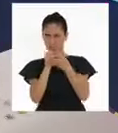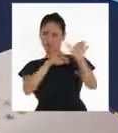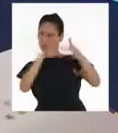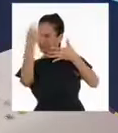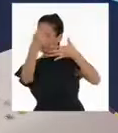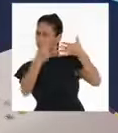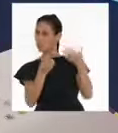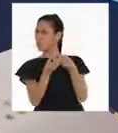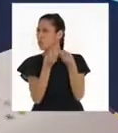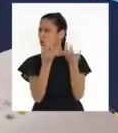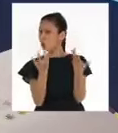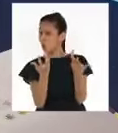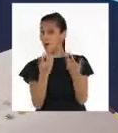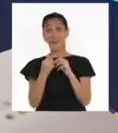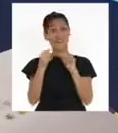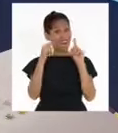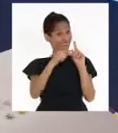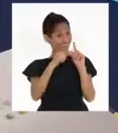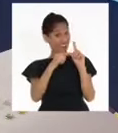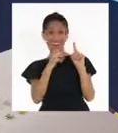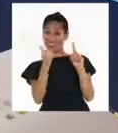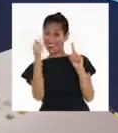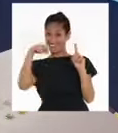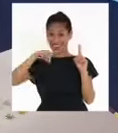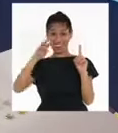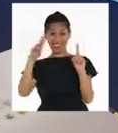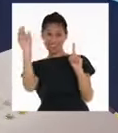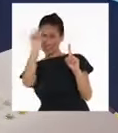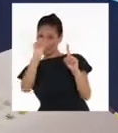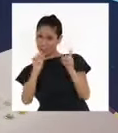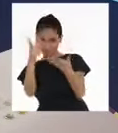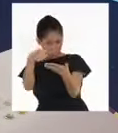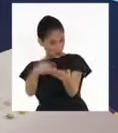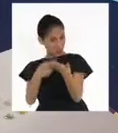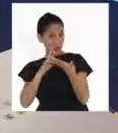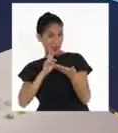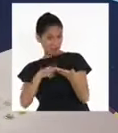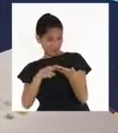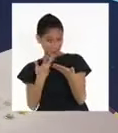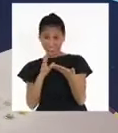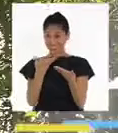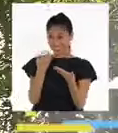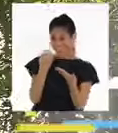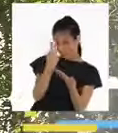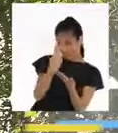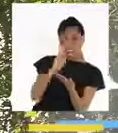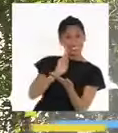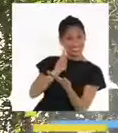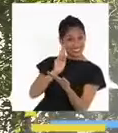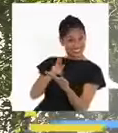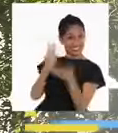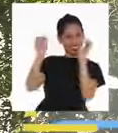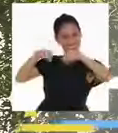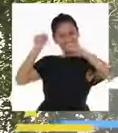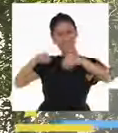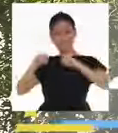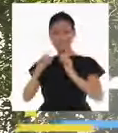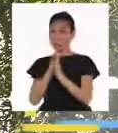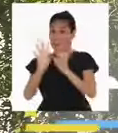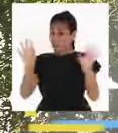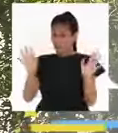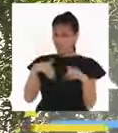Andrés ya me mandó las respuestas de sus familiares. ¿Quieres ver los resultados de la encuesta de Andrés? ¡Sí! A lo mejor